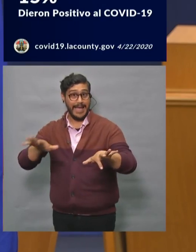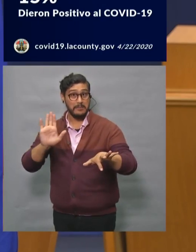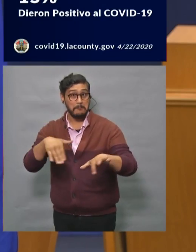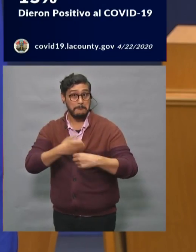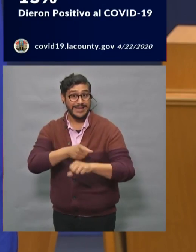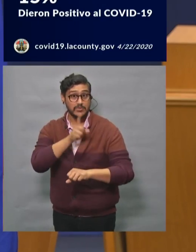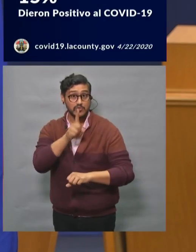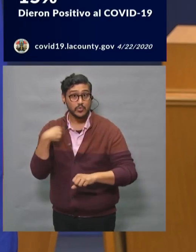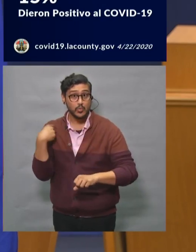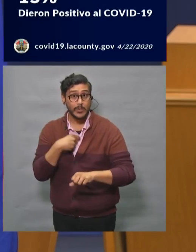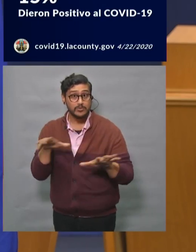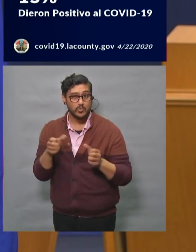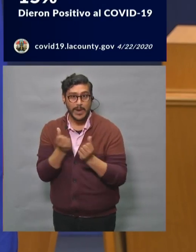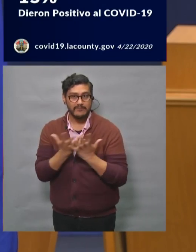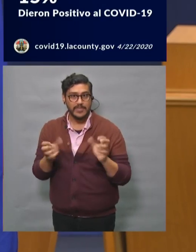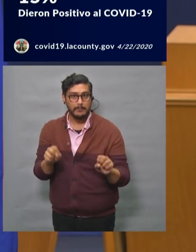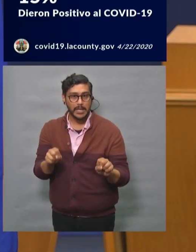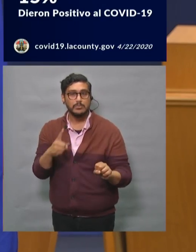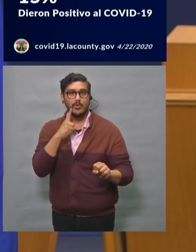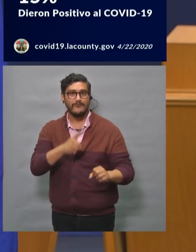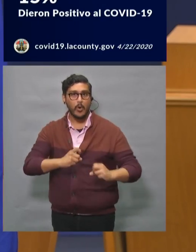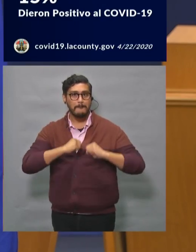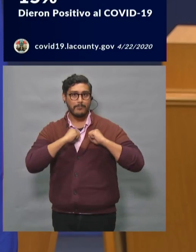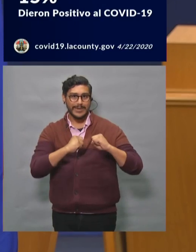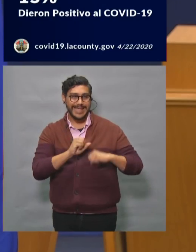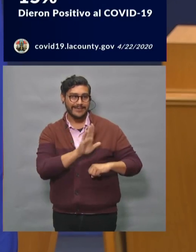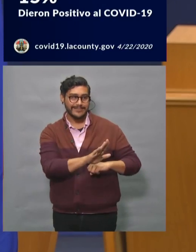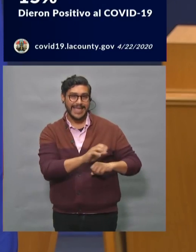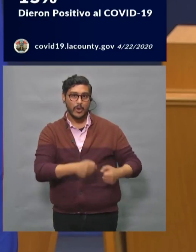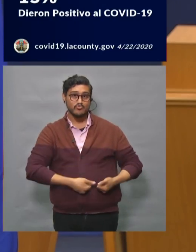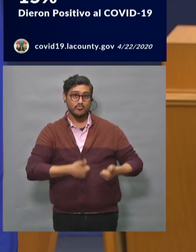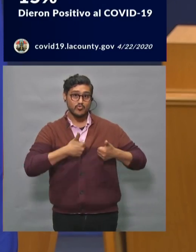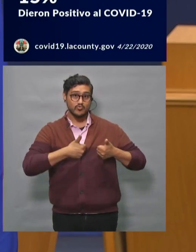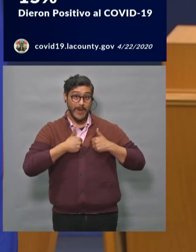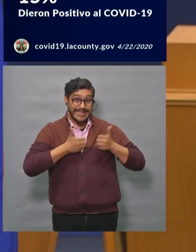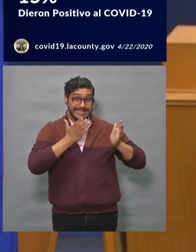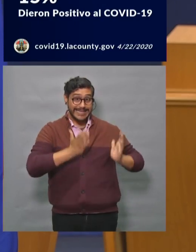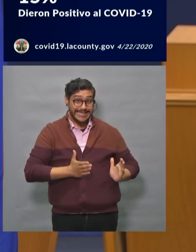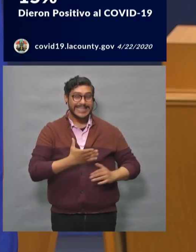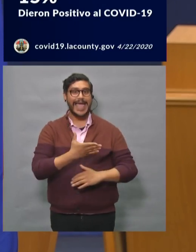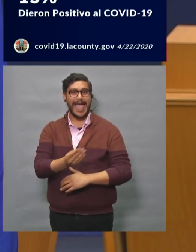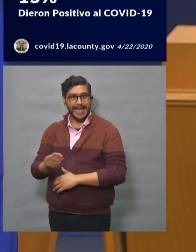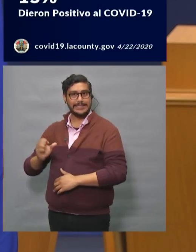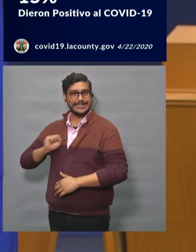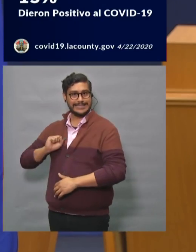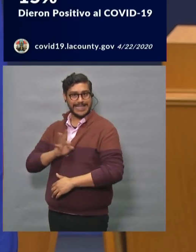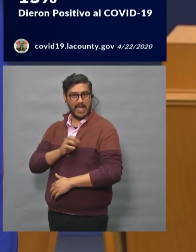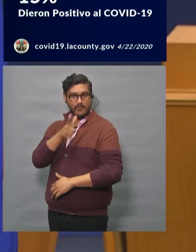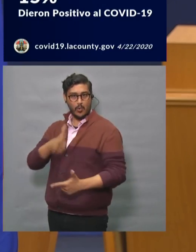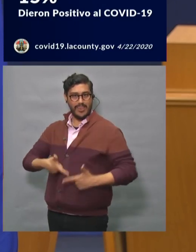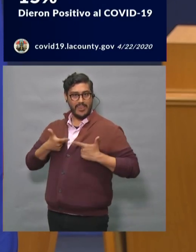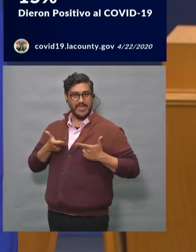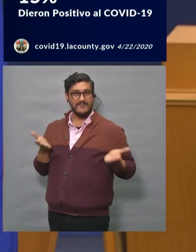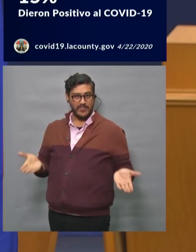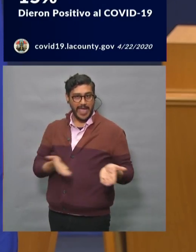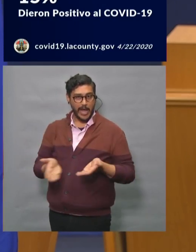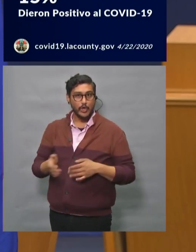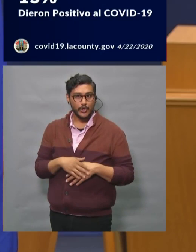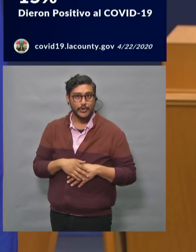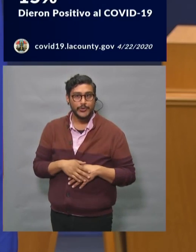todo lo posible para proteger a los residentes y empleados que viven y trabajan en estos sitios. La